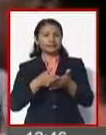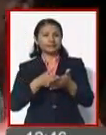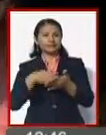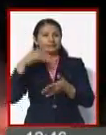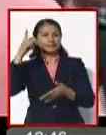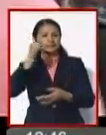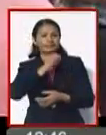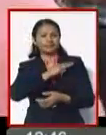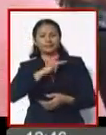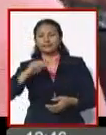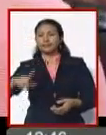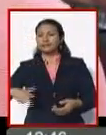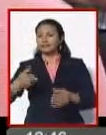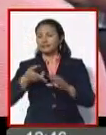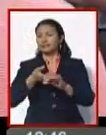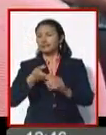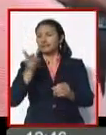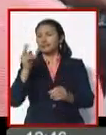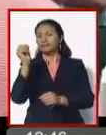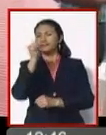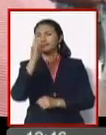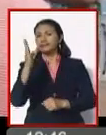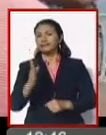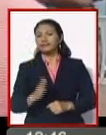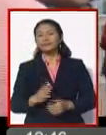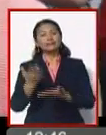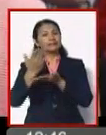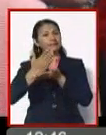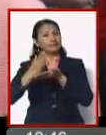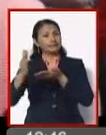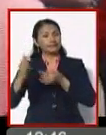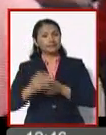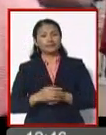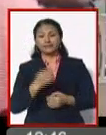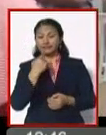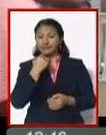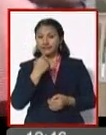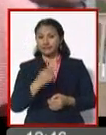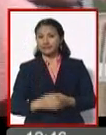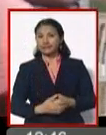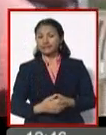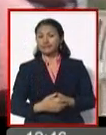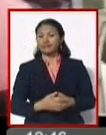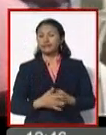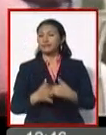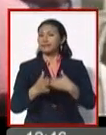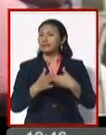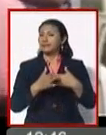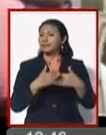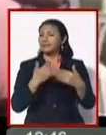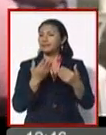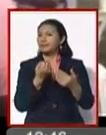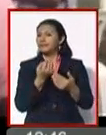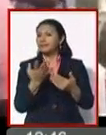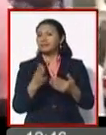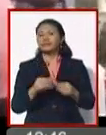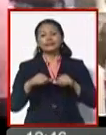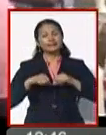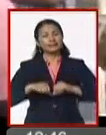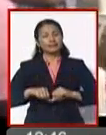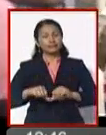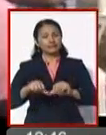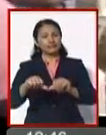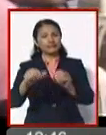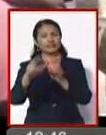municipal. Referéndum sí, renuncia nunca. Me van a sacar de acá, como ellos dicen, aunque sea colgado, pero nosotros vamos a